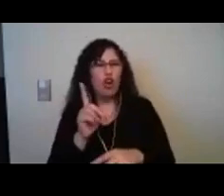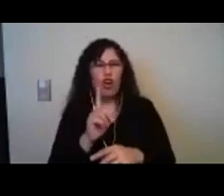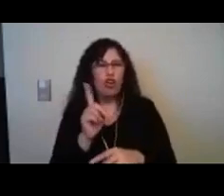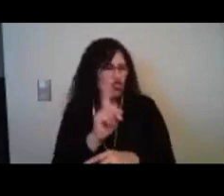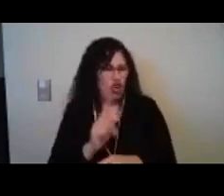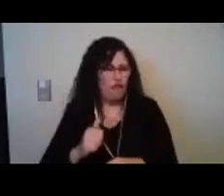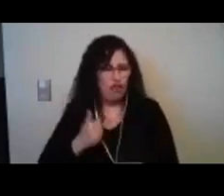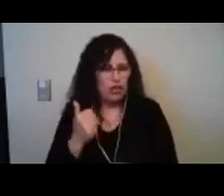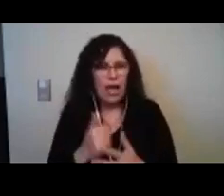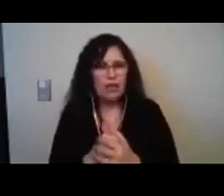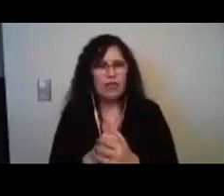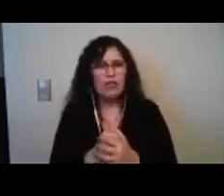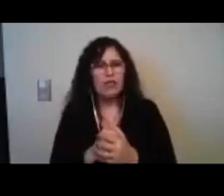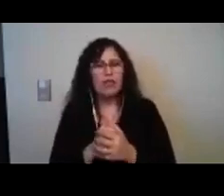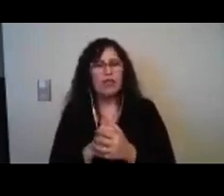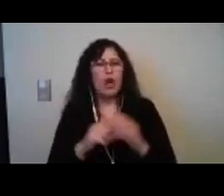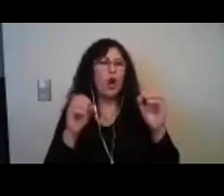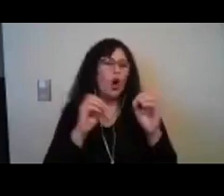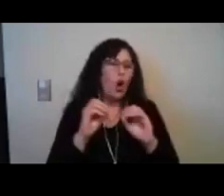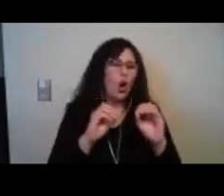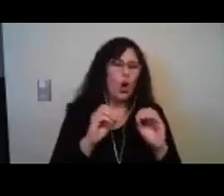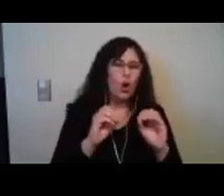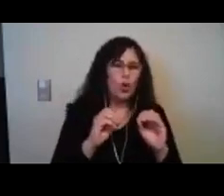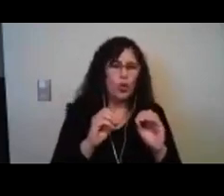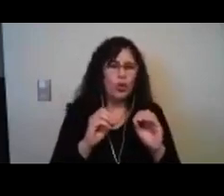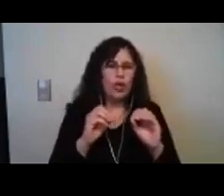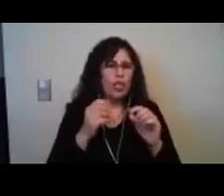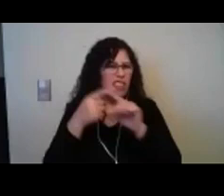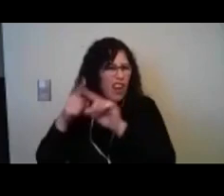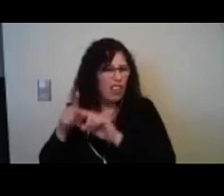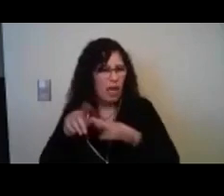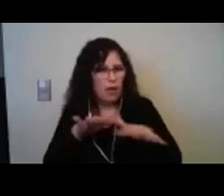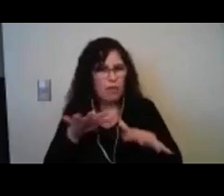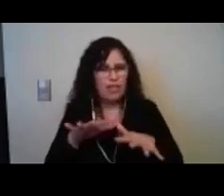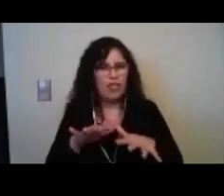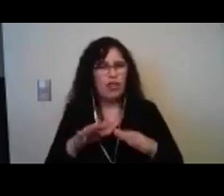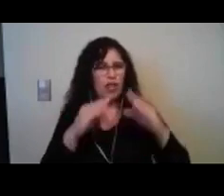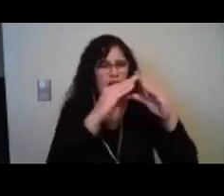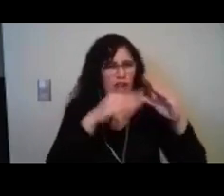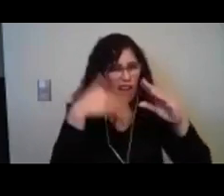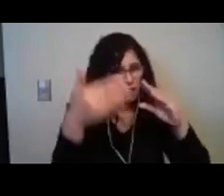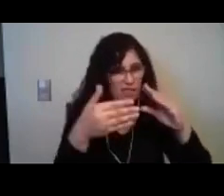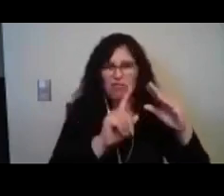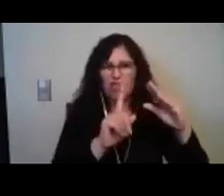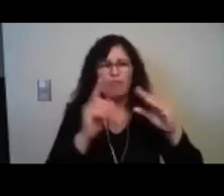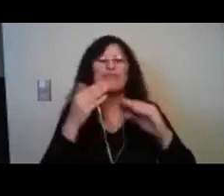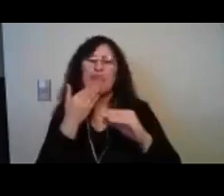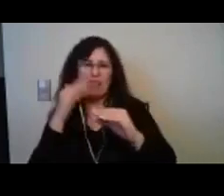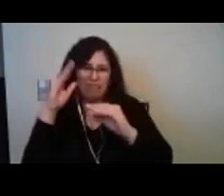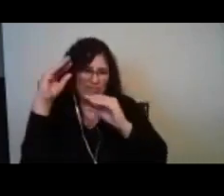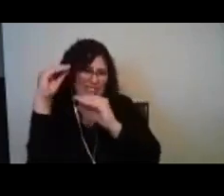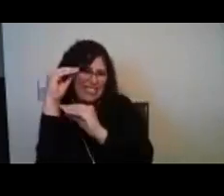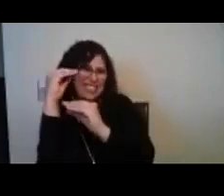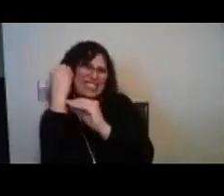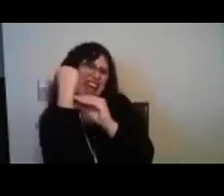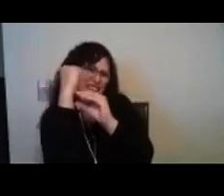su origen en la vía extrapiramidal, sino que también pueden tener su origen a nivel cerebeloso, ¿ya?